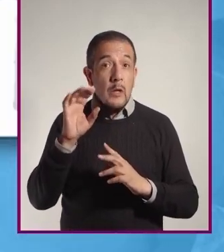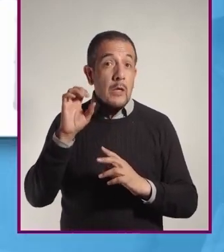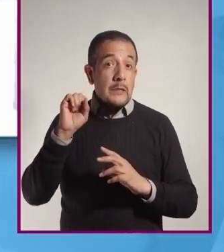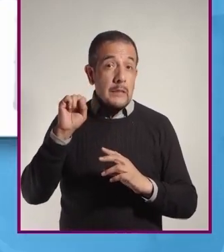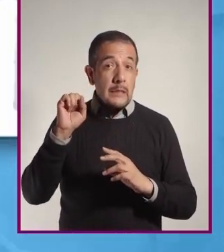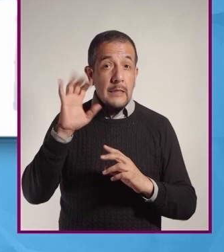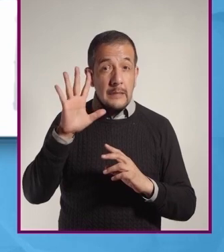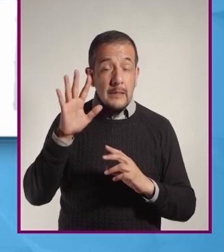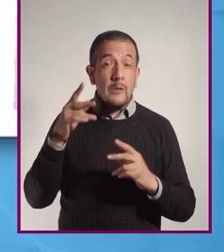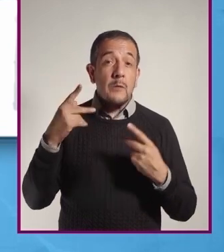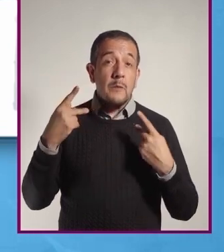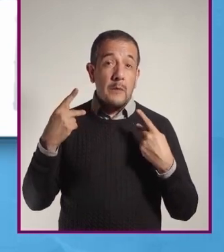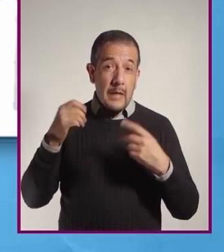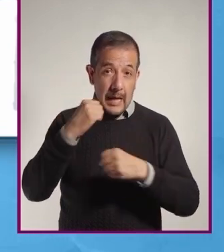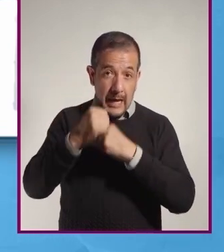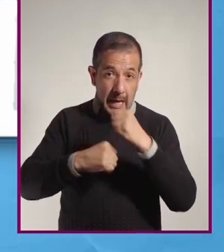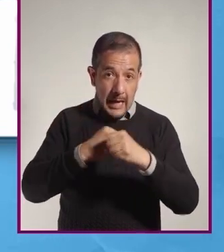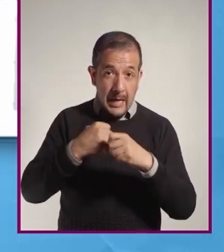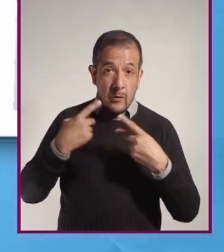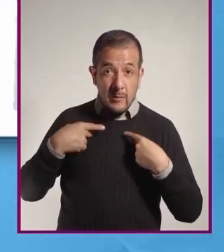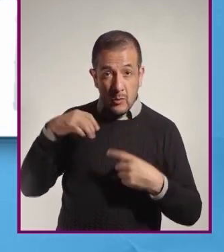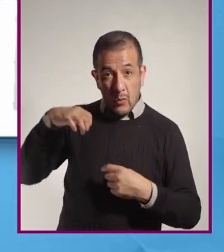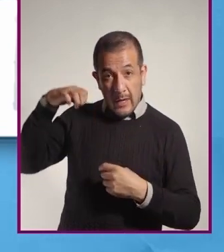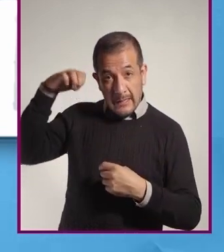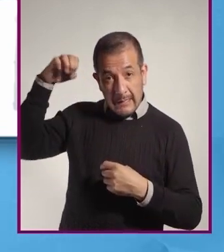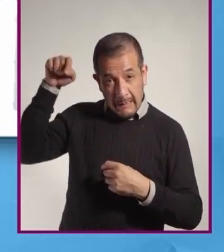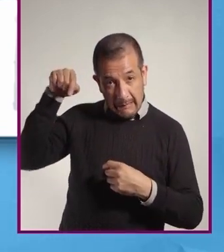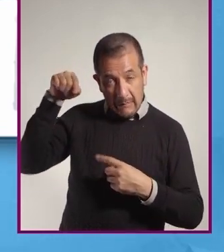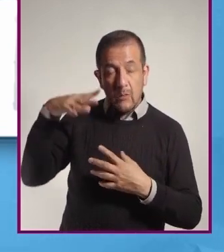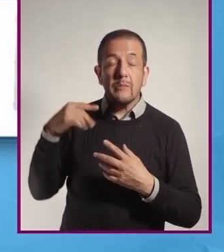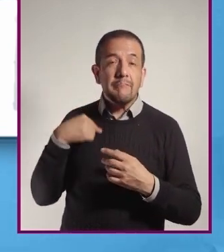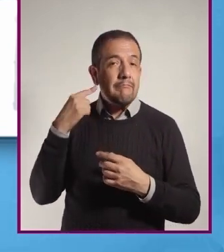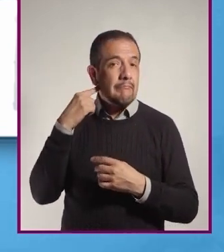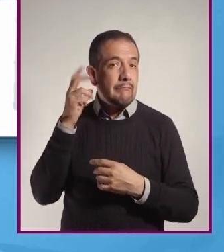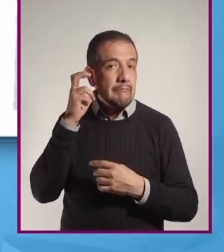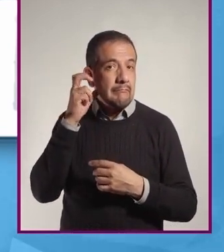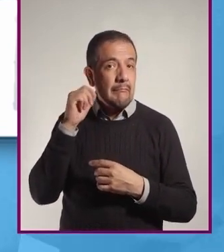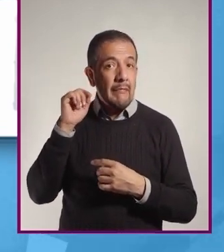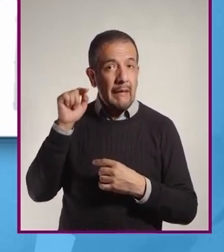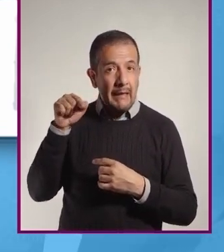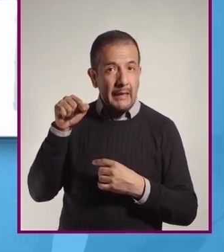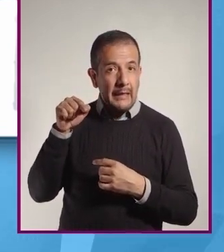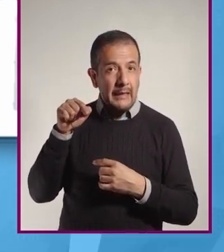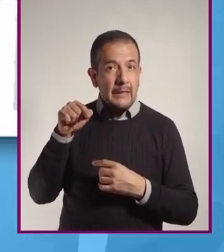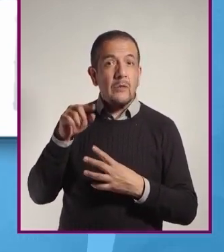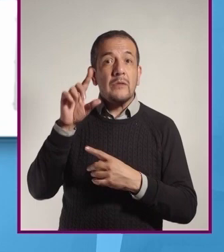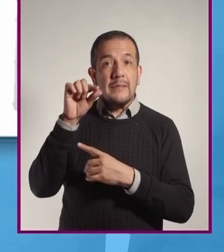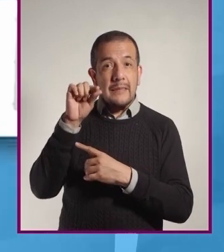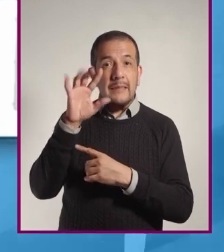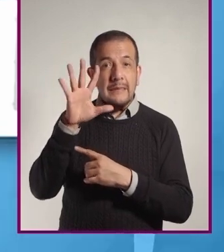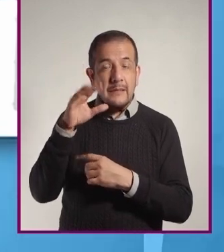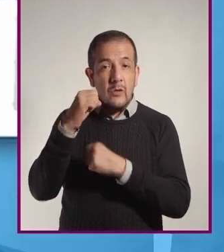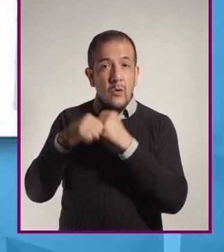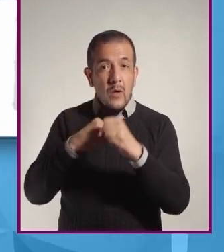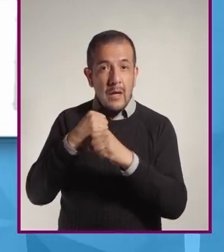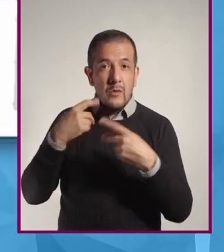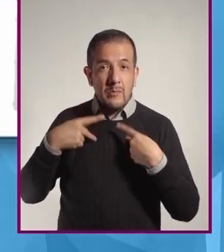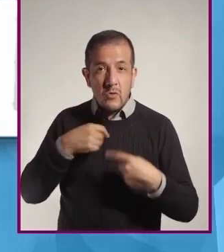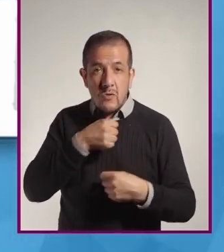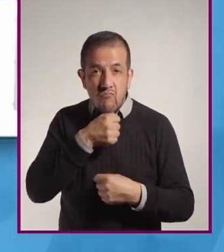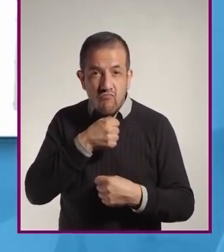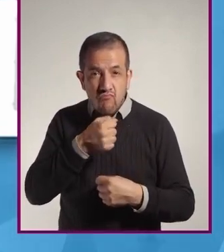65 años tiene algún tipo de problema auditivo y que esto puede ser hasta el 50% en mayores de 75.